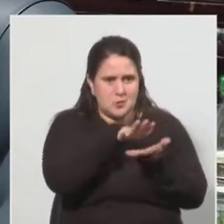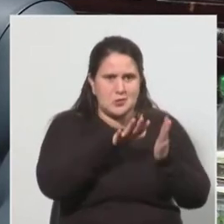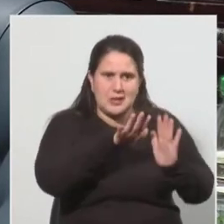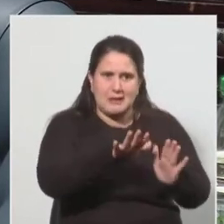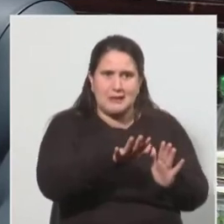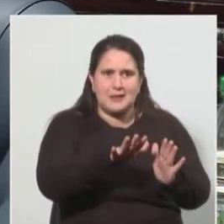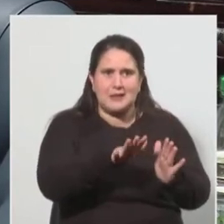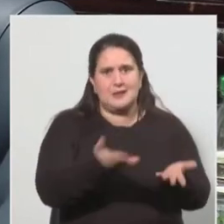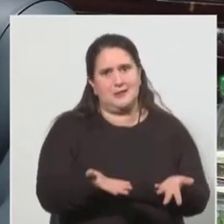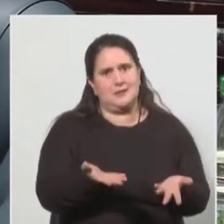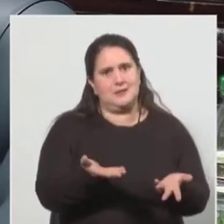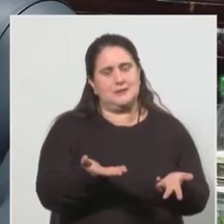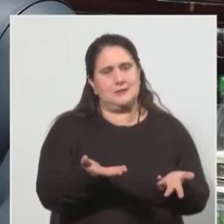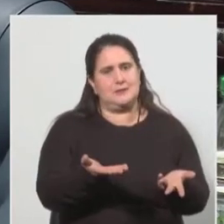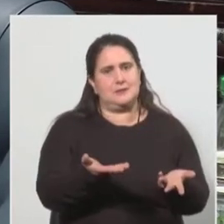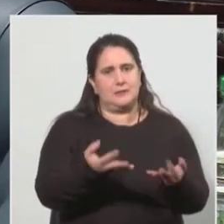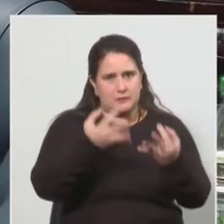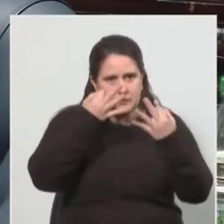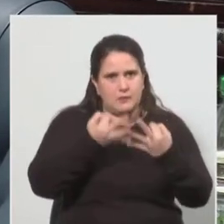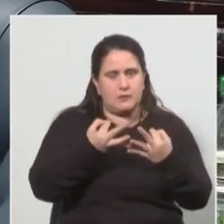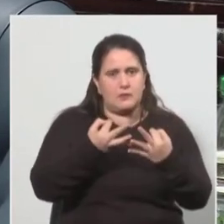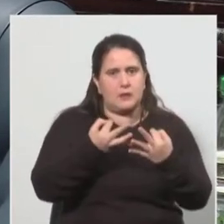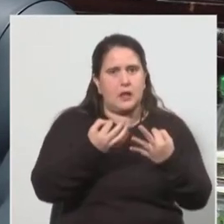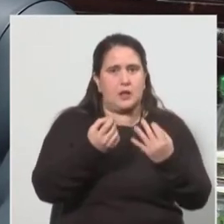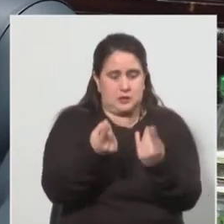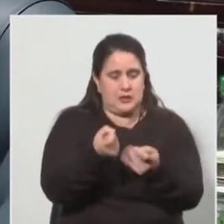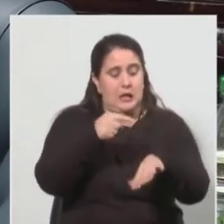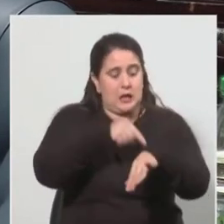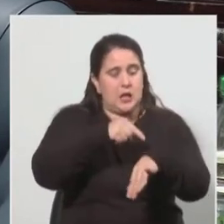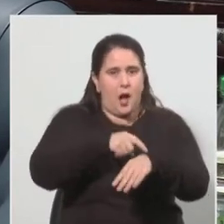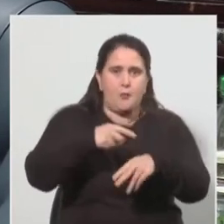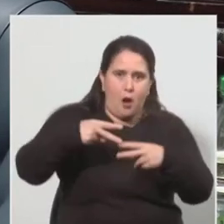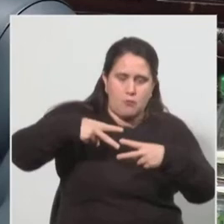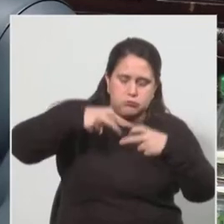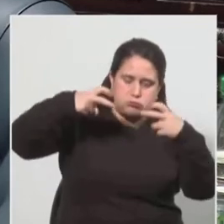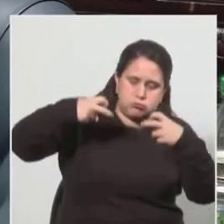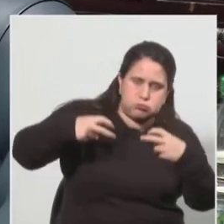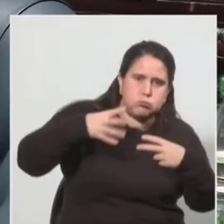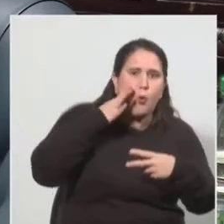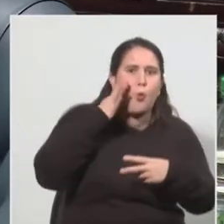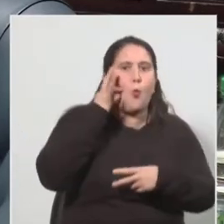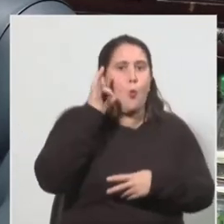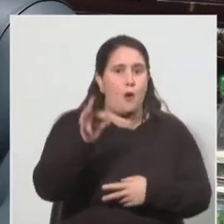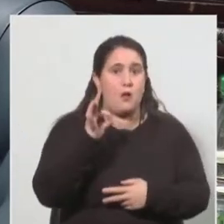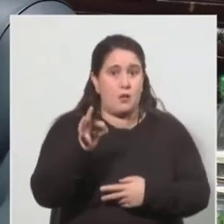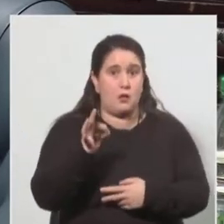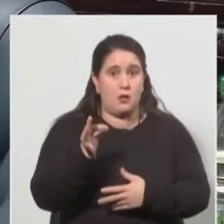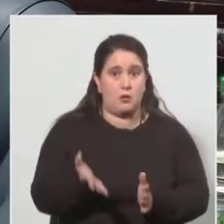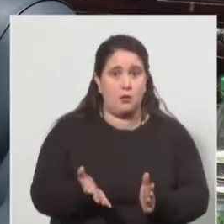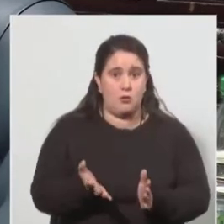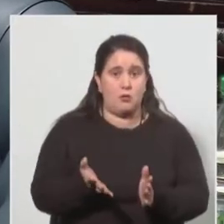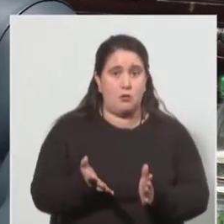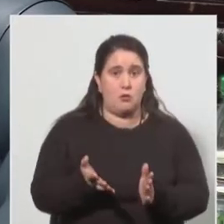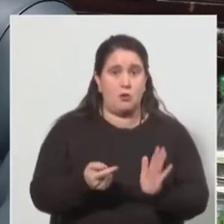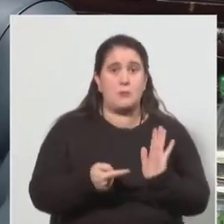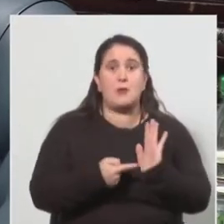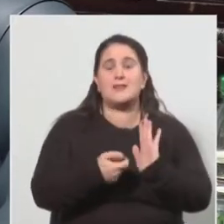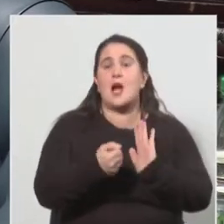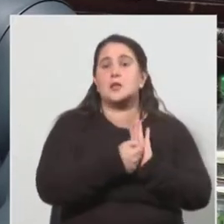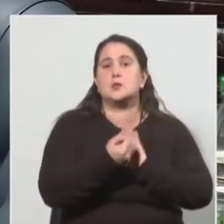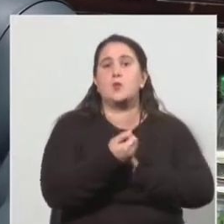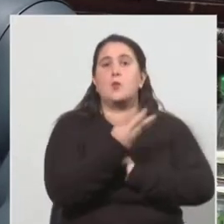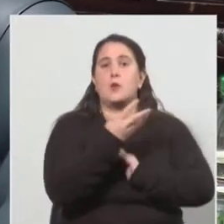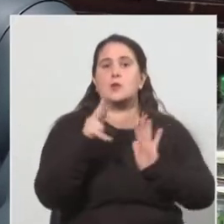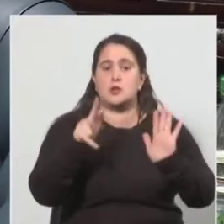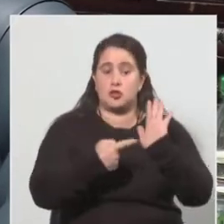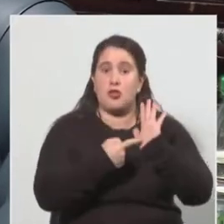no ameritaban el tiempo, la prudencia, a la que insta el